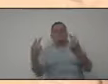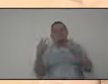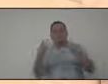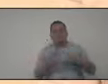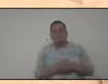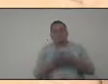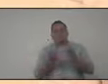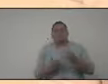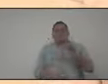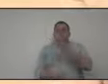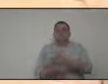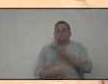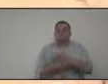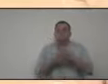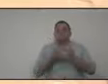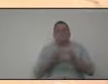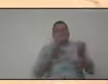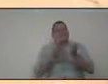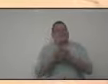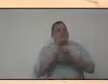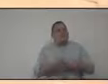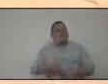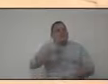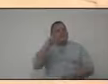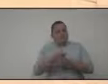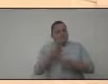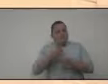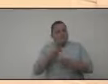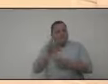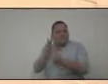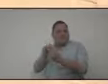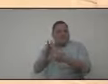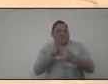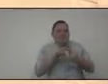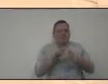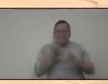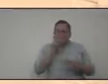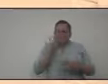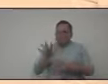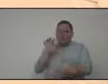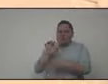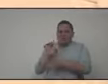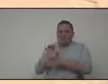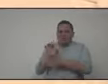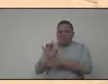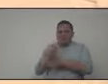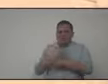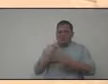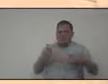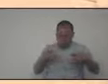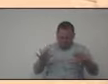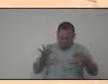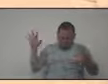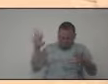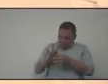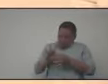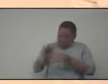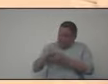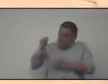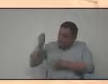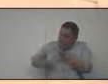continuar en esta onda de entregar información y de dar a conocer todo lo que pasa con la entidad, finalizado este